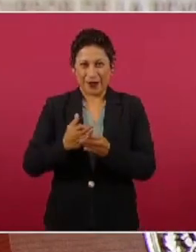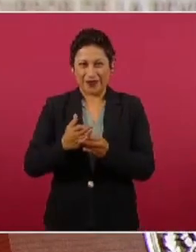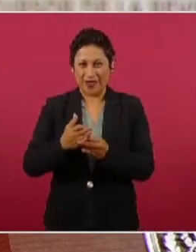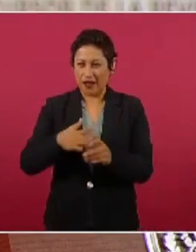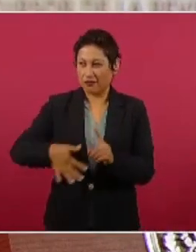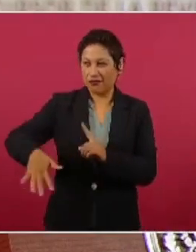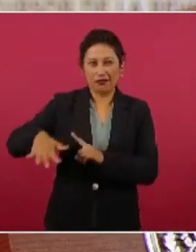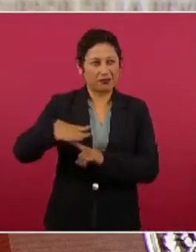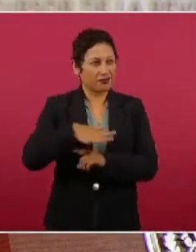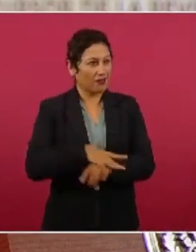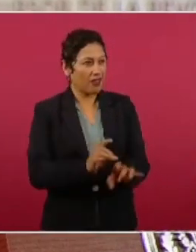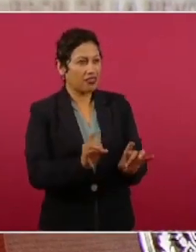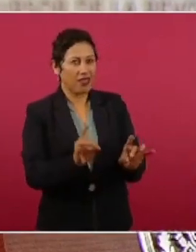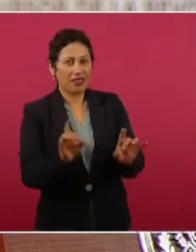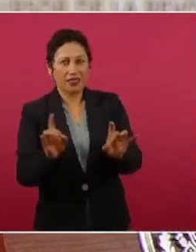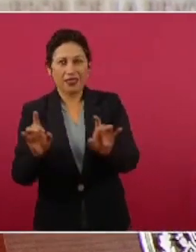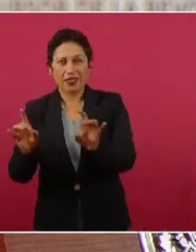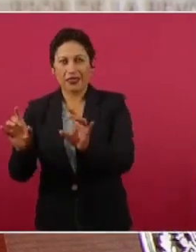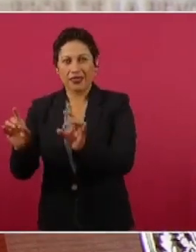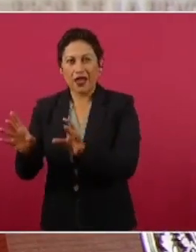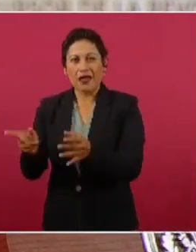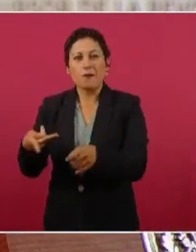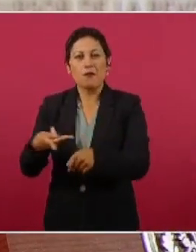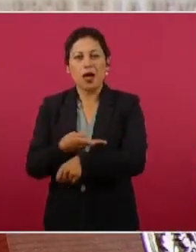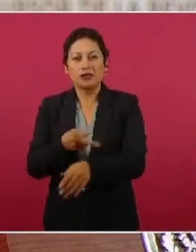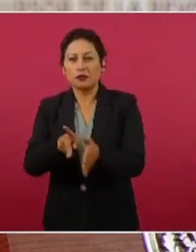sobre el papel de los medios